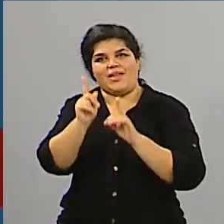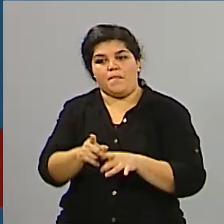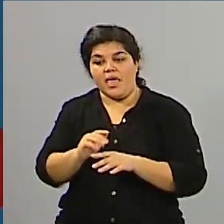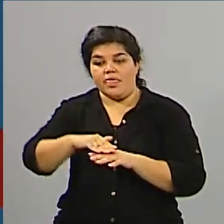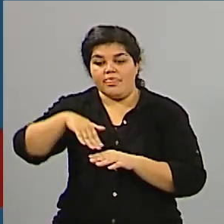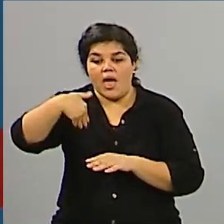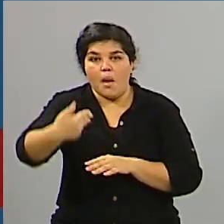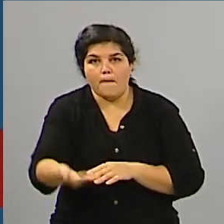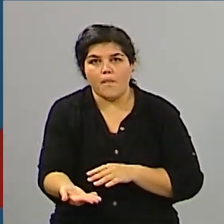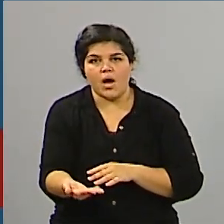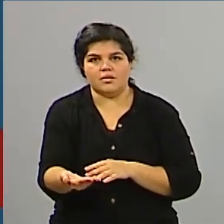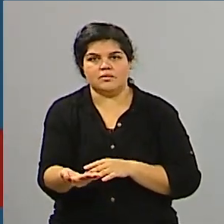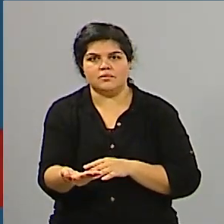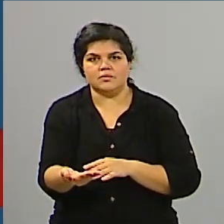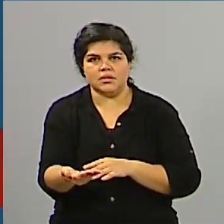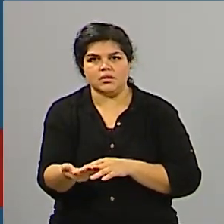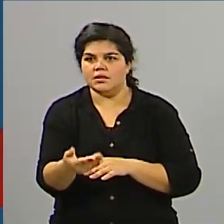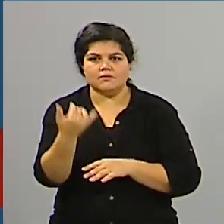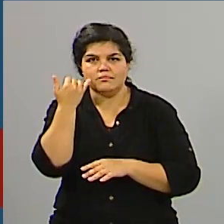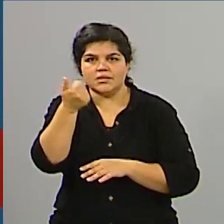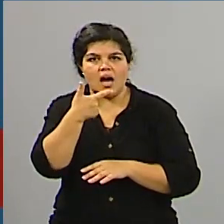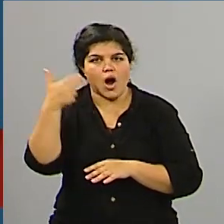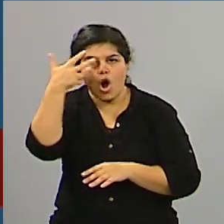bueno, ahí, por ejemplo, ya los últimos,